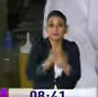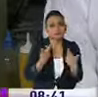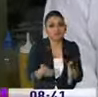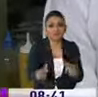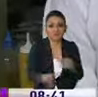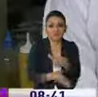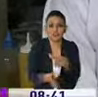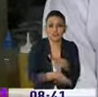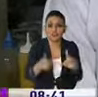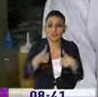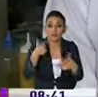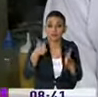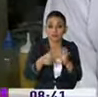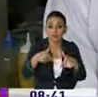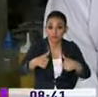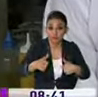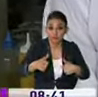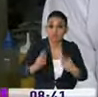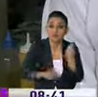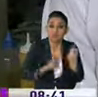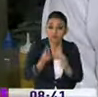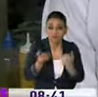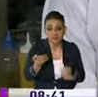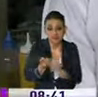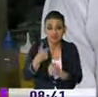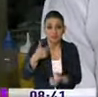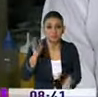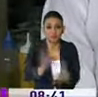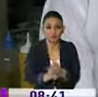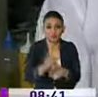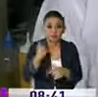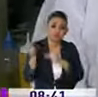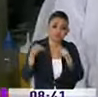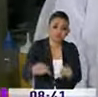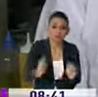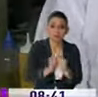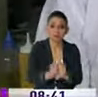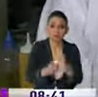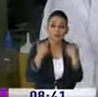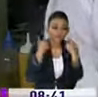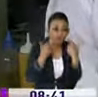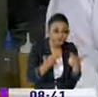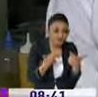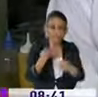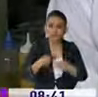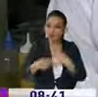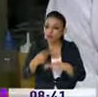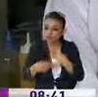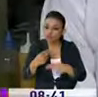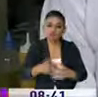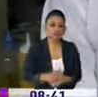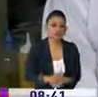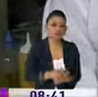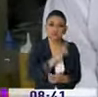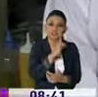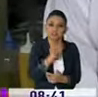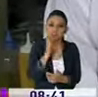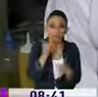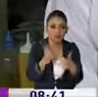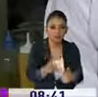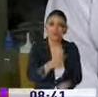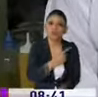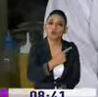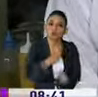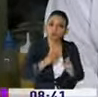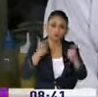yo aquí, por ejemplo, yo todo el tiempo paso aquí yo supervisando el negocio. Como dueño yo